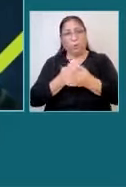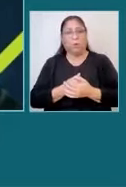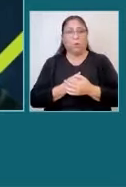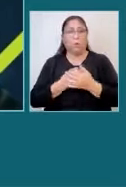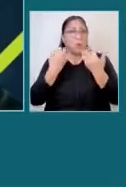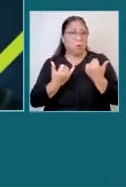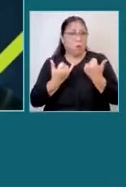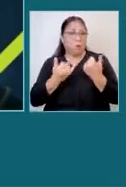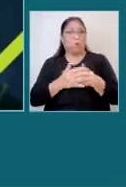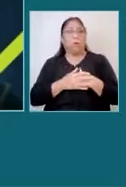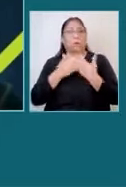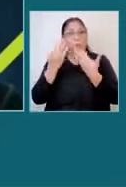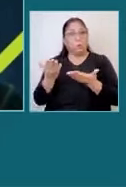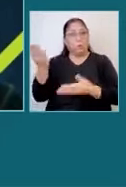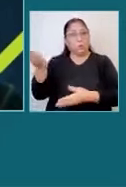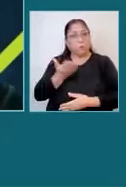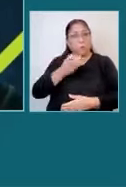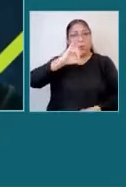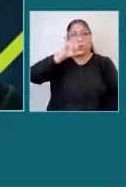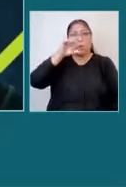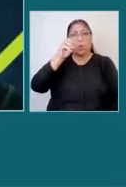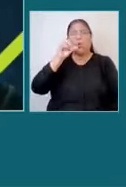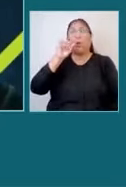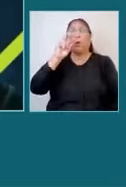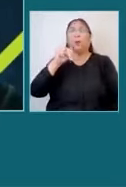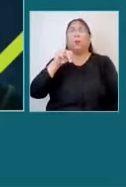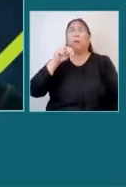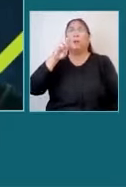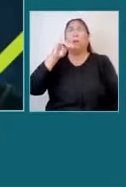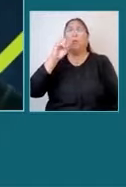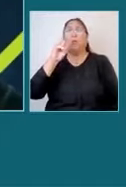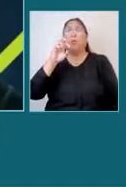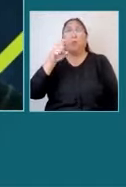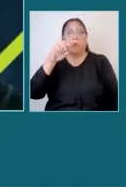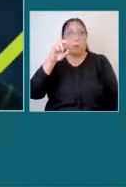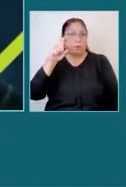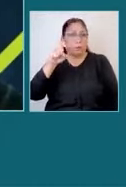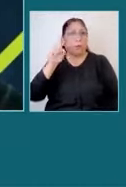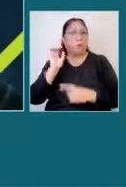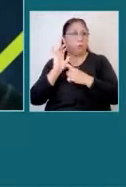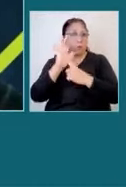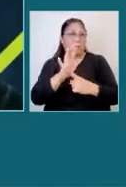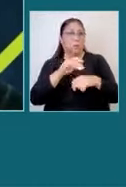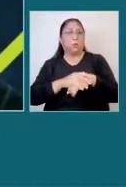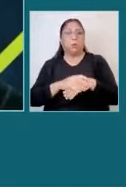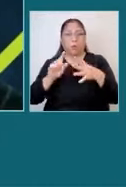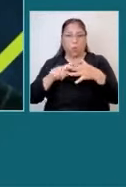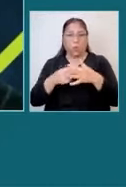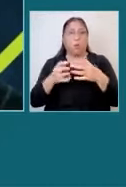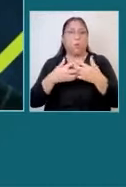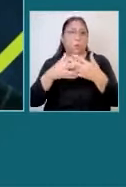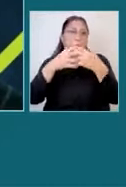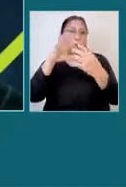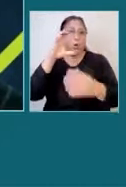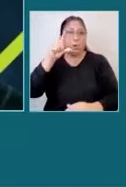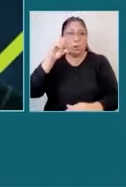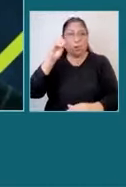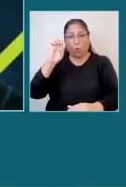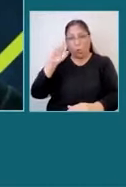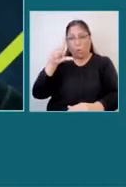y ahora pasamos a invitar al señor Joaquín Morix, vicepresidente de Relaciones con Emprendedores de Globant, para la